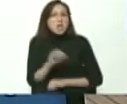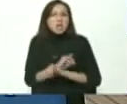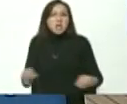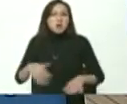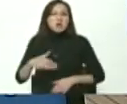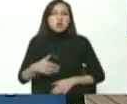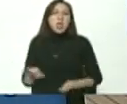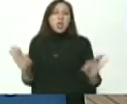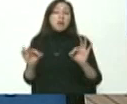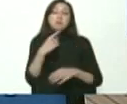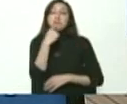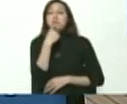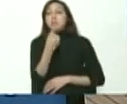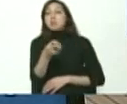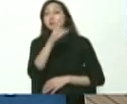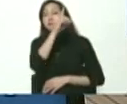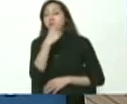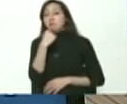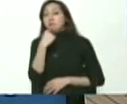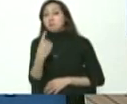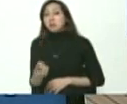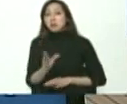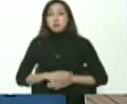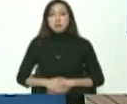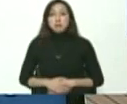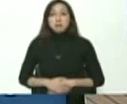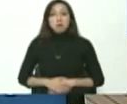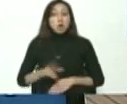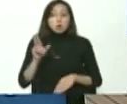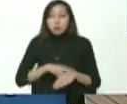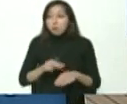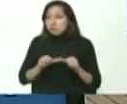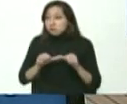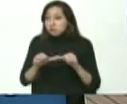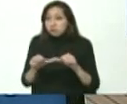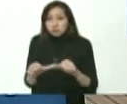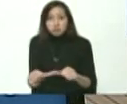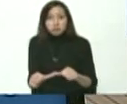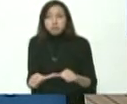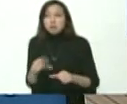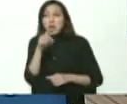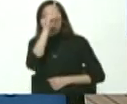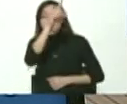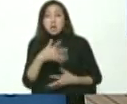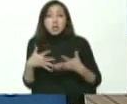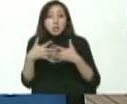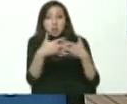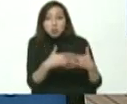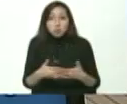síntomas. Dicen, doctora Gabriela Jiménez, yo hago seguimiento de eso en Georgia, Estados Unidos.